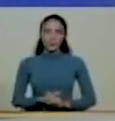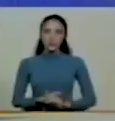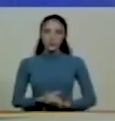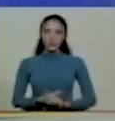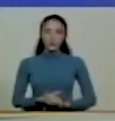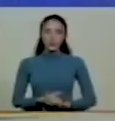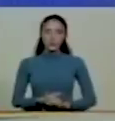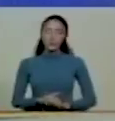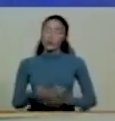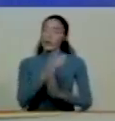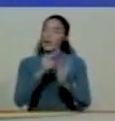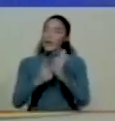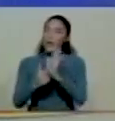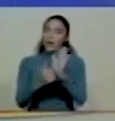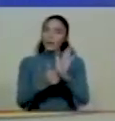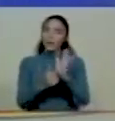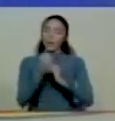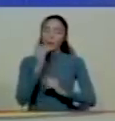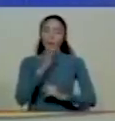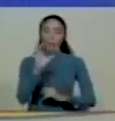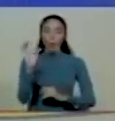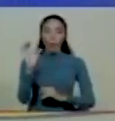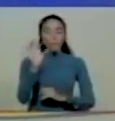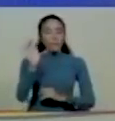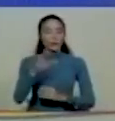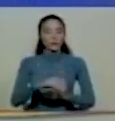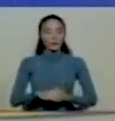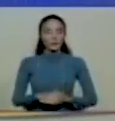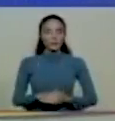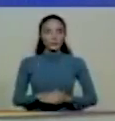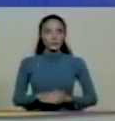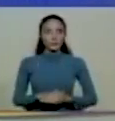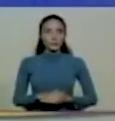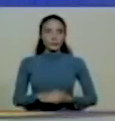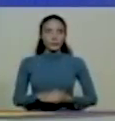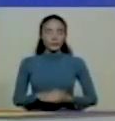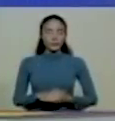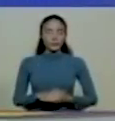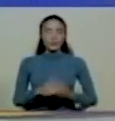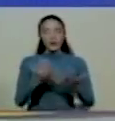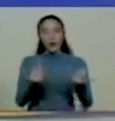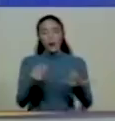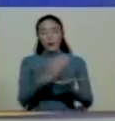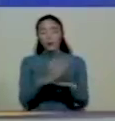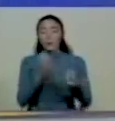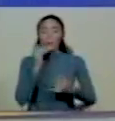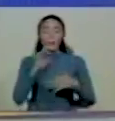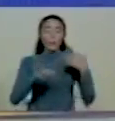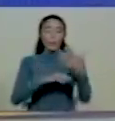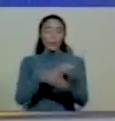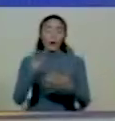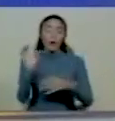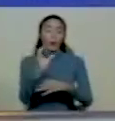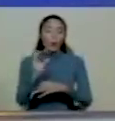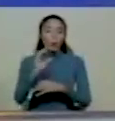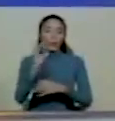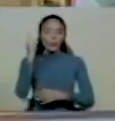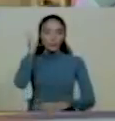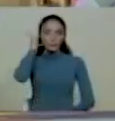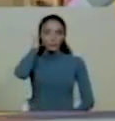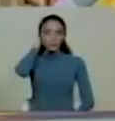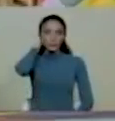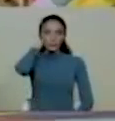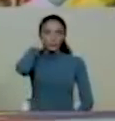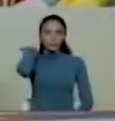Para poner un ejemplo de un país capitalista que tiene una crisis humanitaria gigantesca en salud, Colombia,